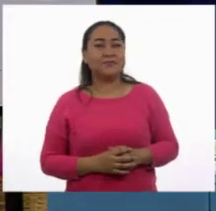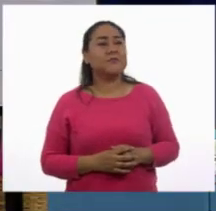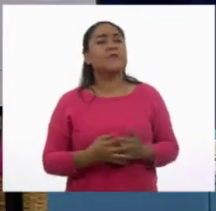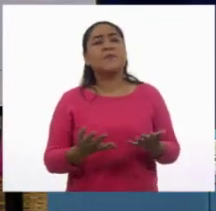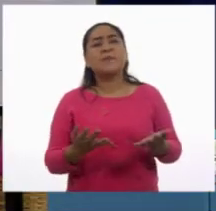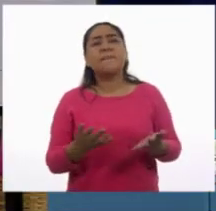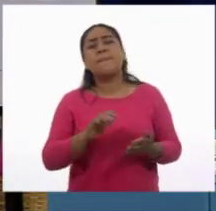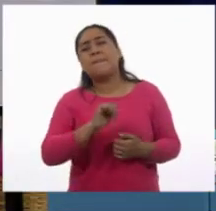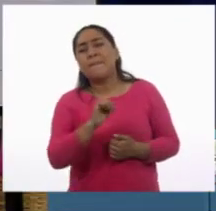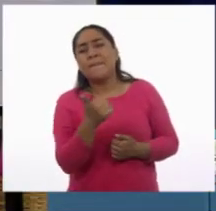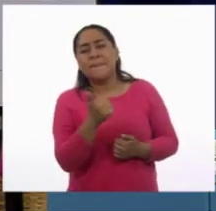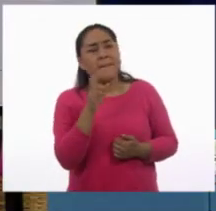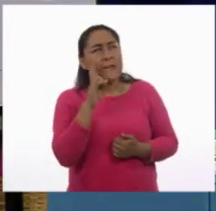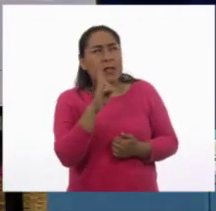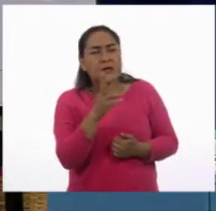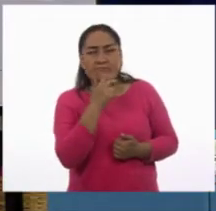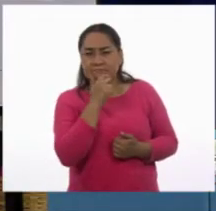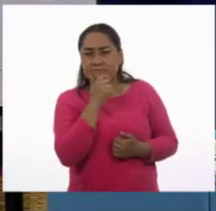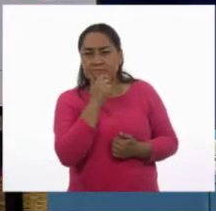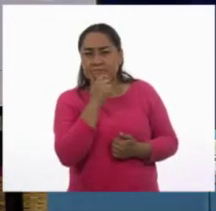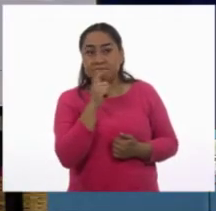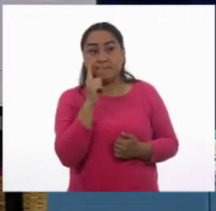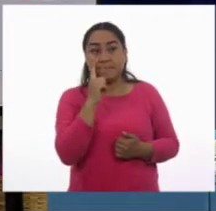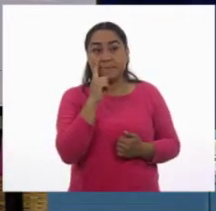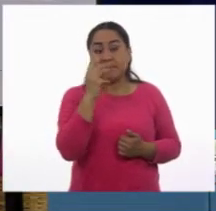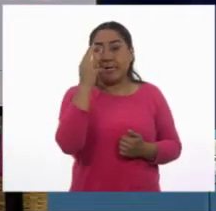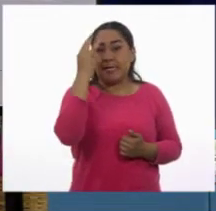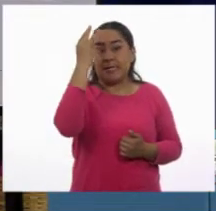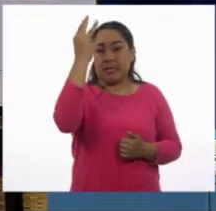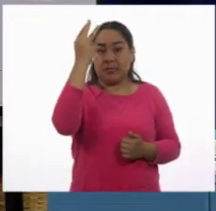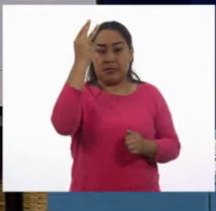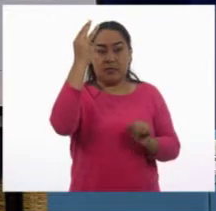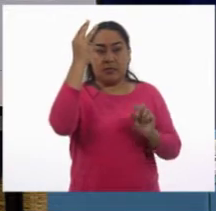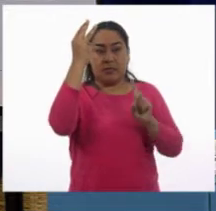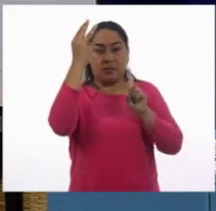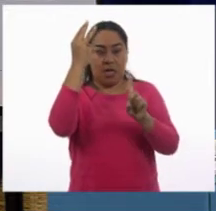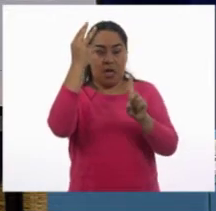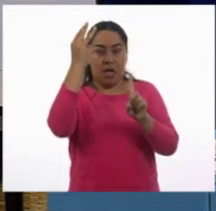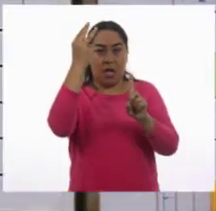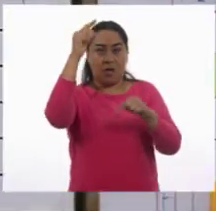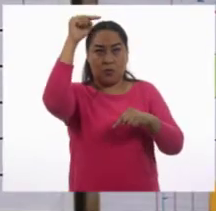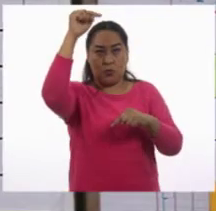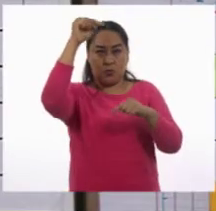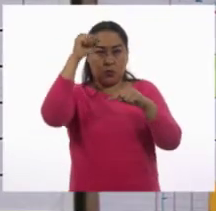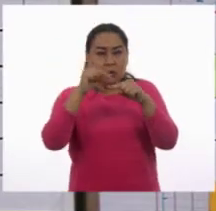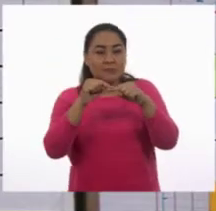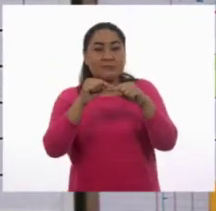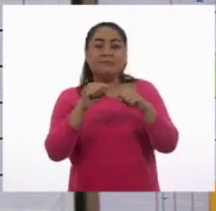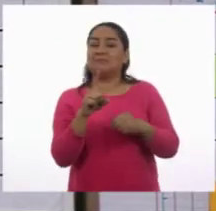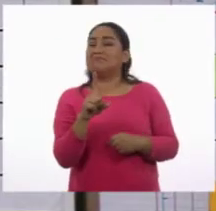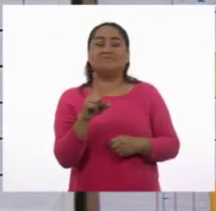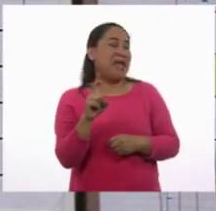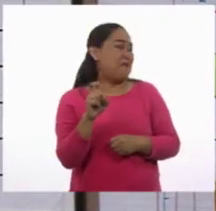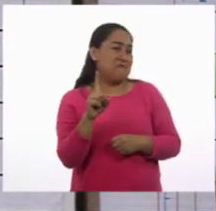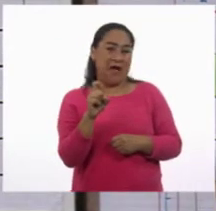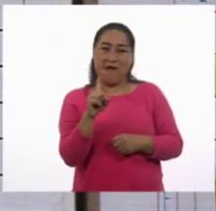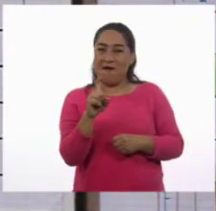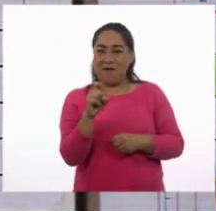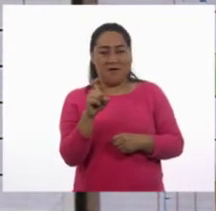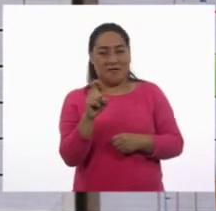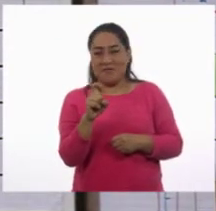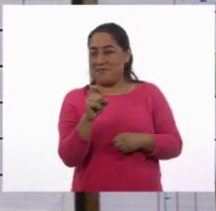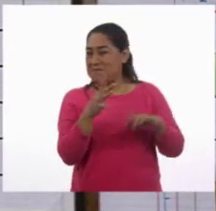Veamos si en el 3D. En el 3D, agua. Uy.